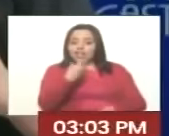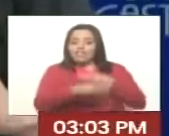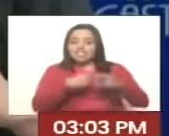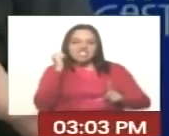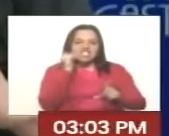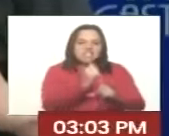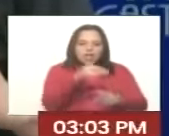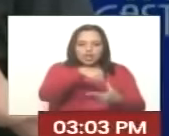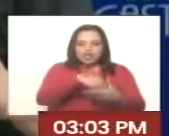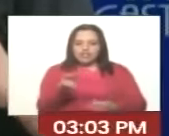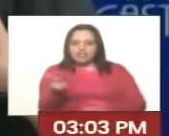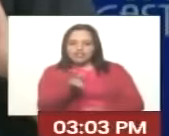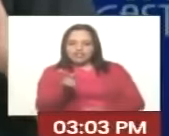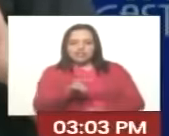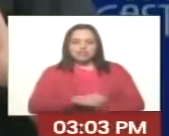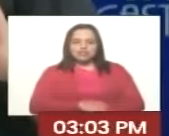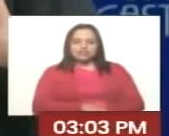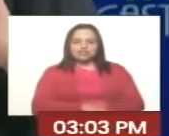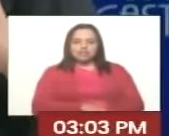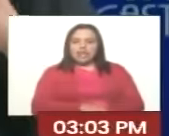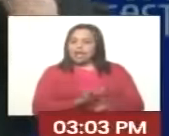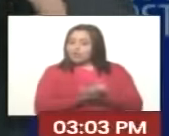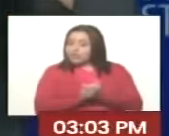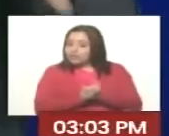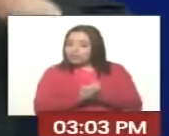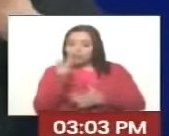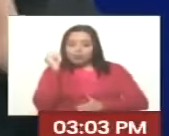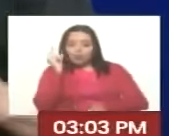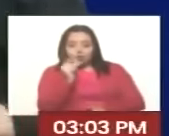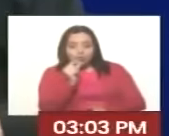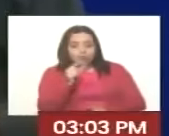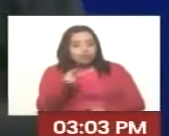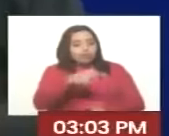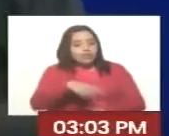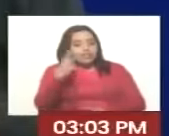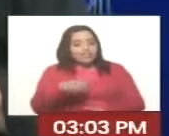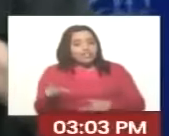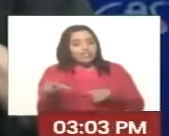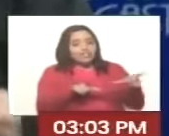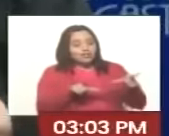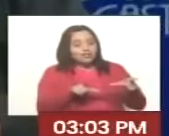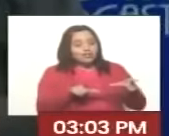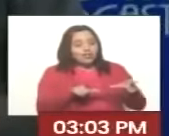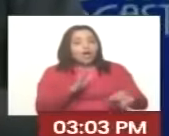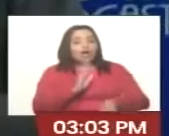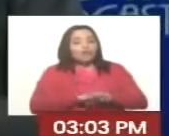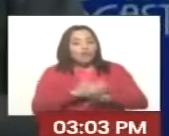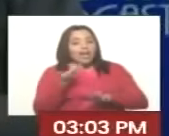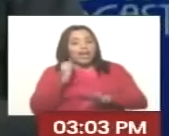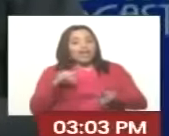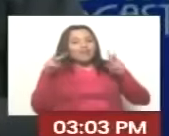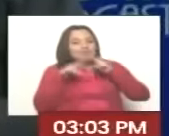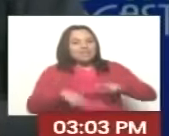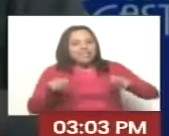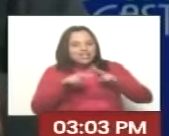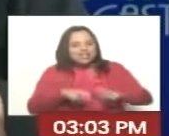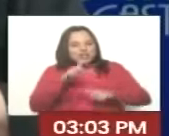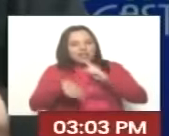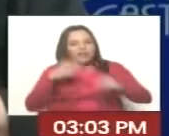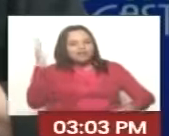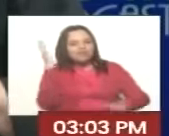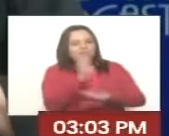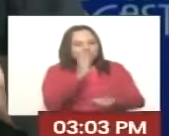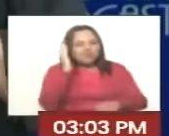criminal en Venezuela, amigo o amiga, prepárese porque lo que viene es una sanción y